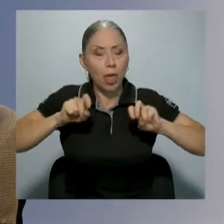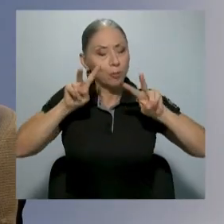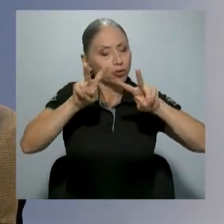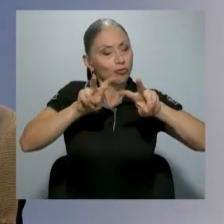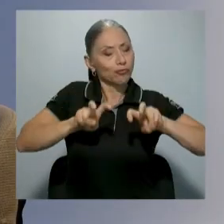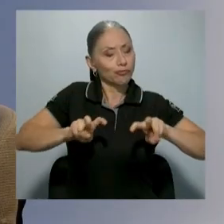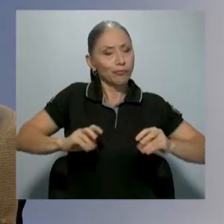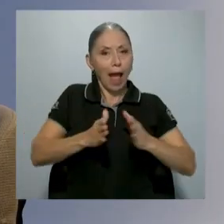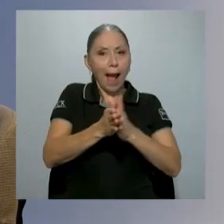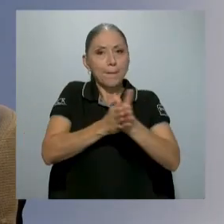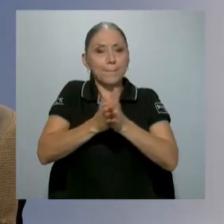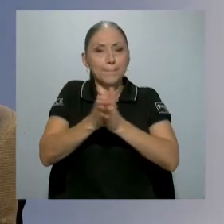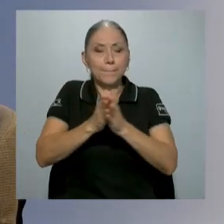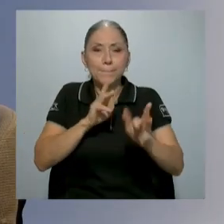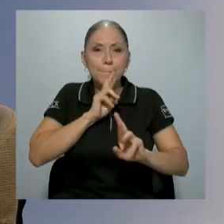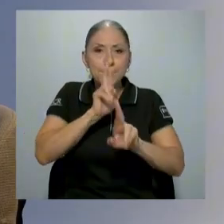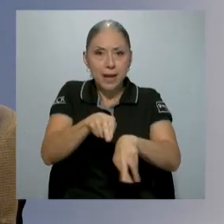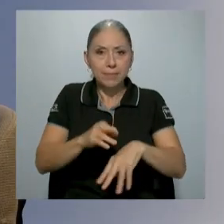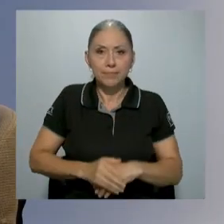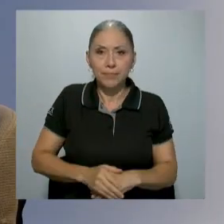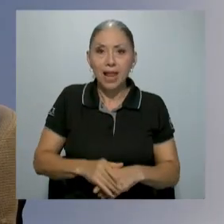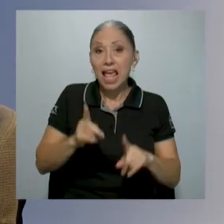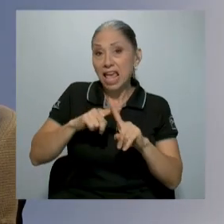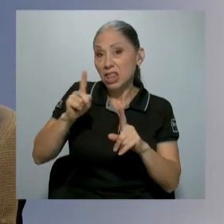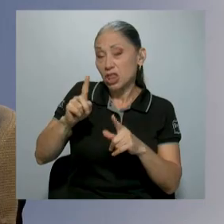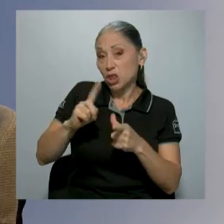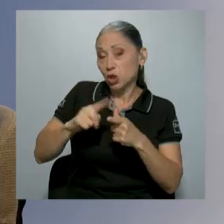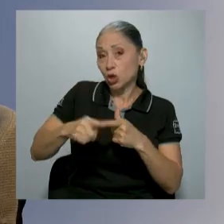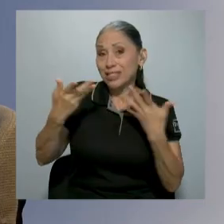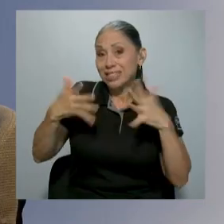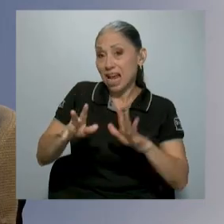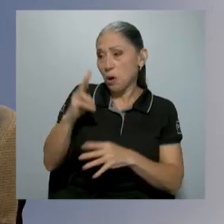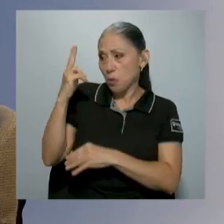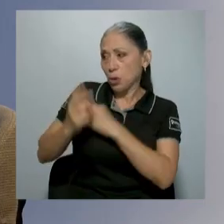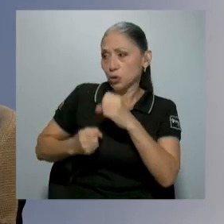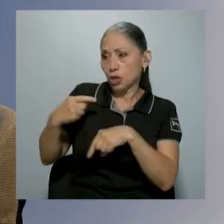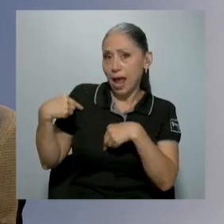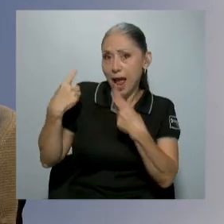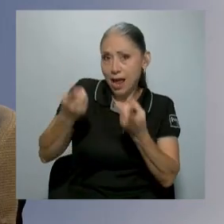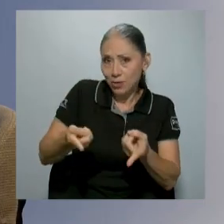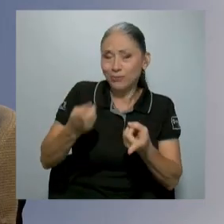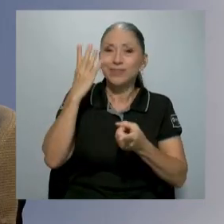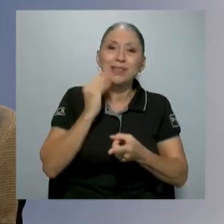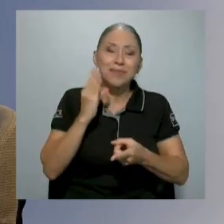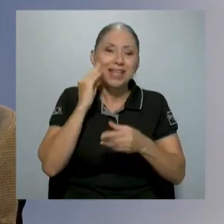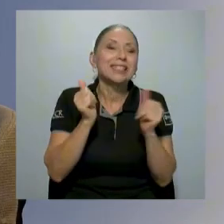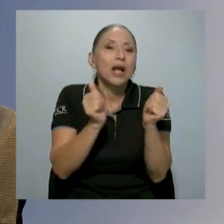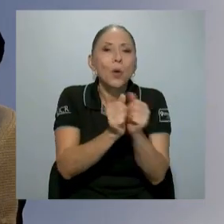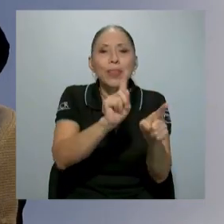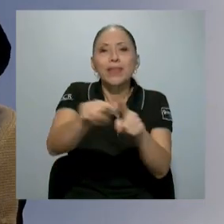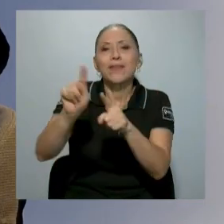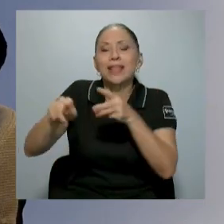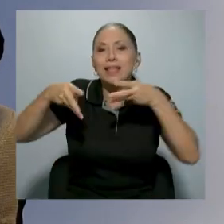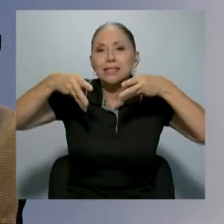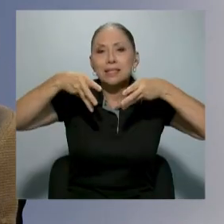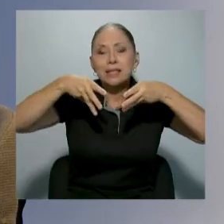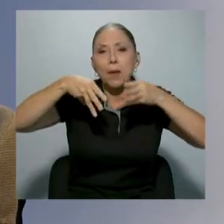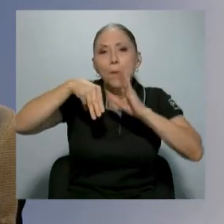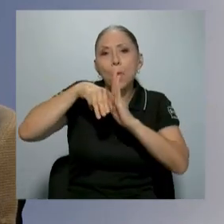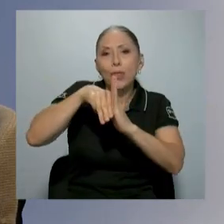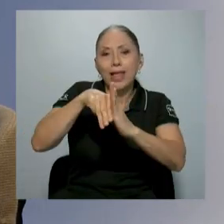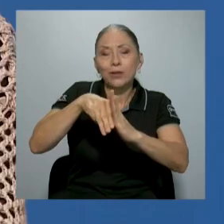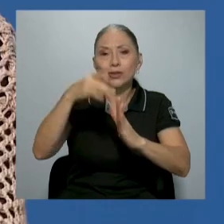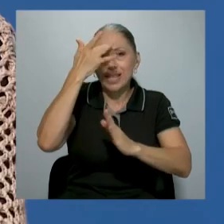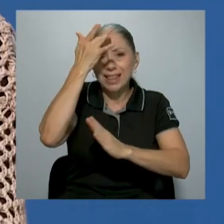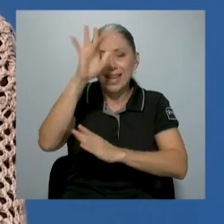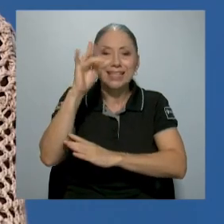es una experiencia que ya desde hace un par de años venimos piloteando con diferentes modelos de inteligencia artificial, que ya hemos sistematizado también